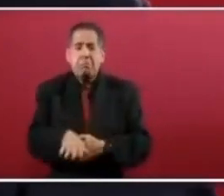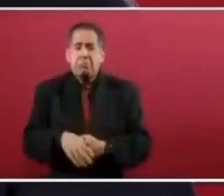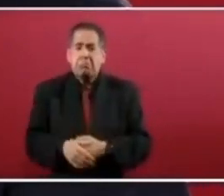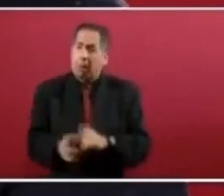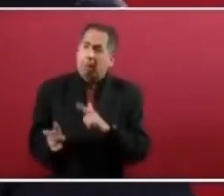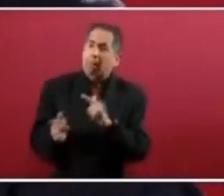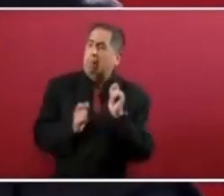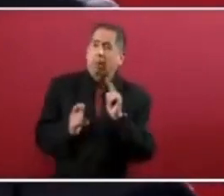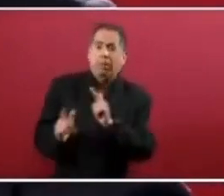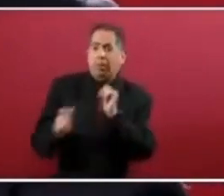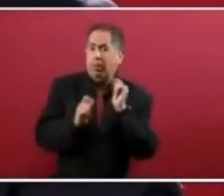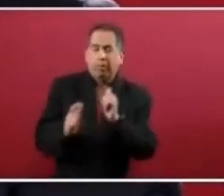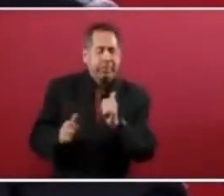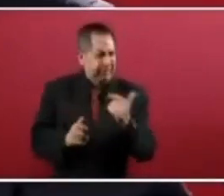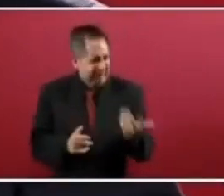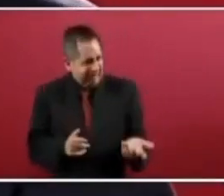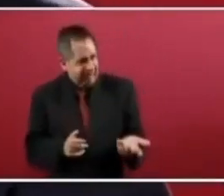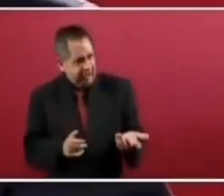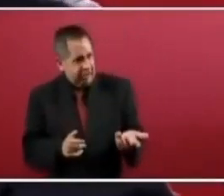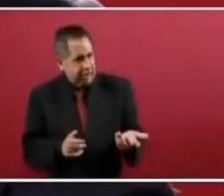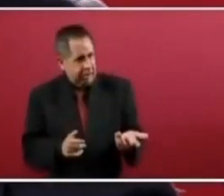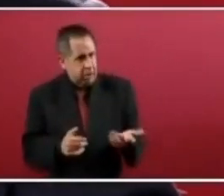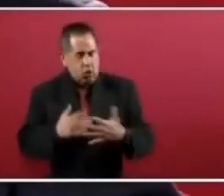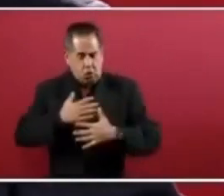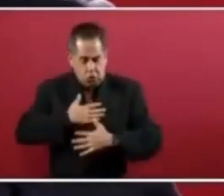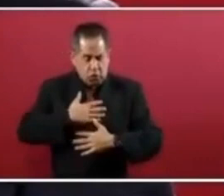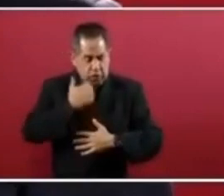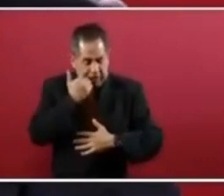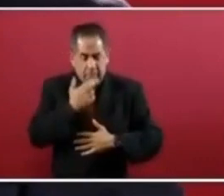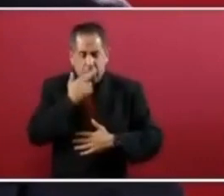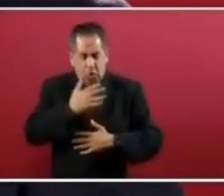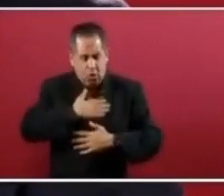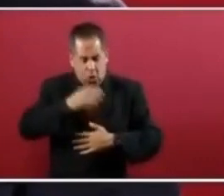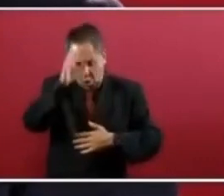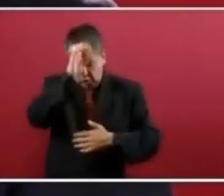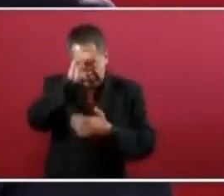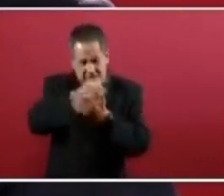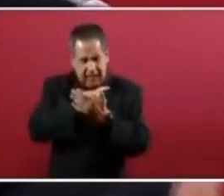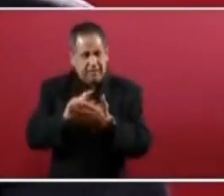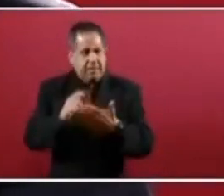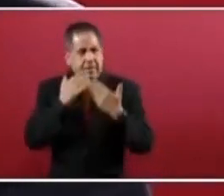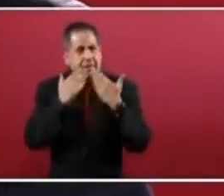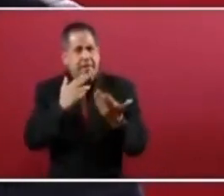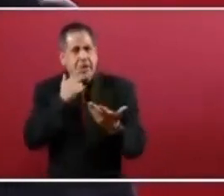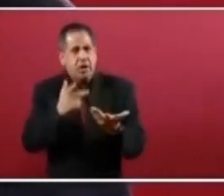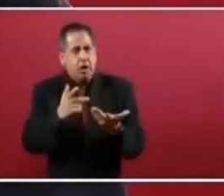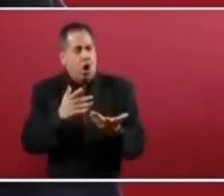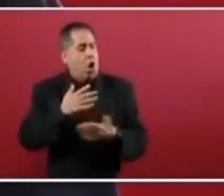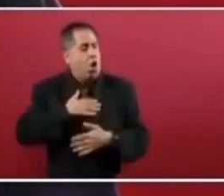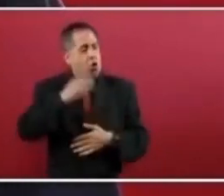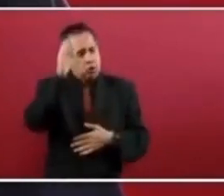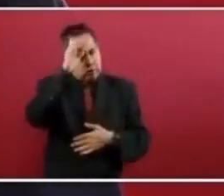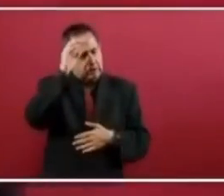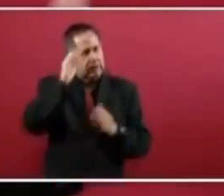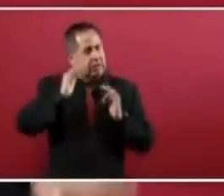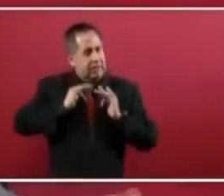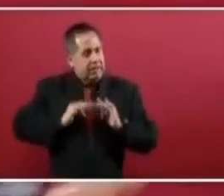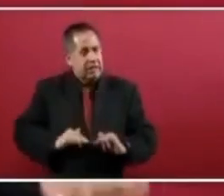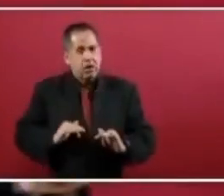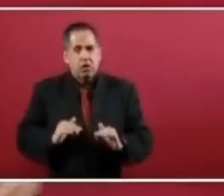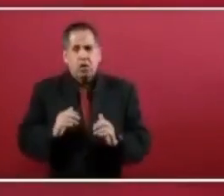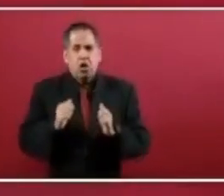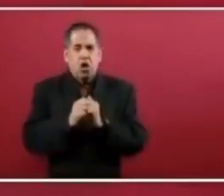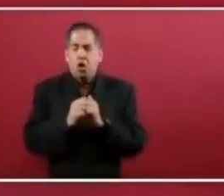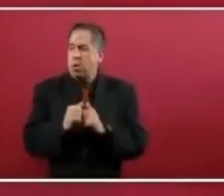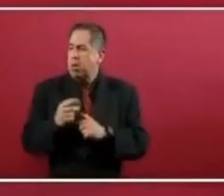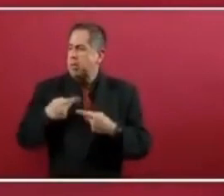Entonces, quiero estar bien conmigo mismo, quiero estar bien con mi conciencia, quiero estar bien con